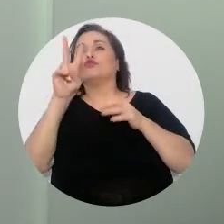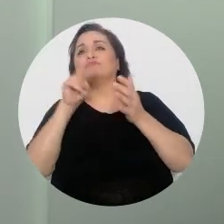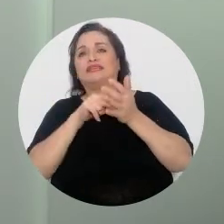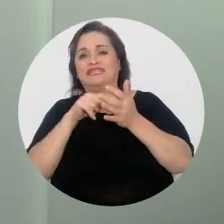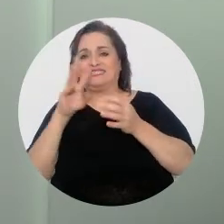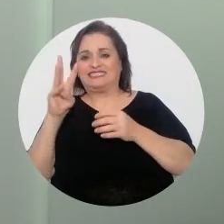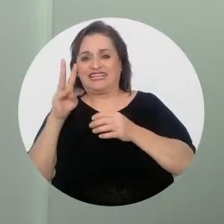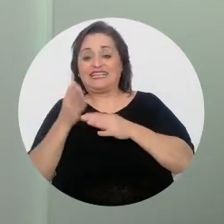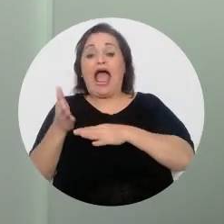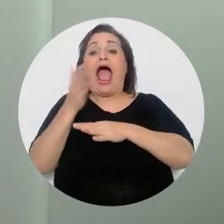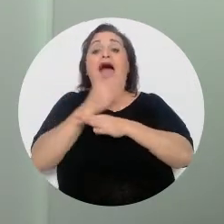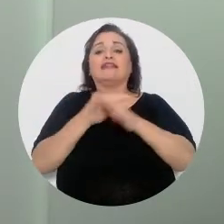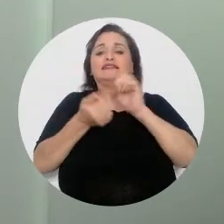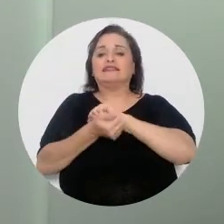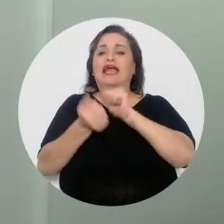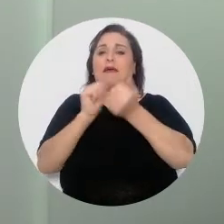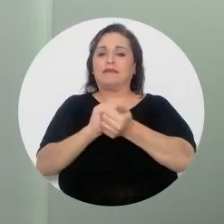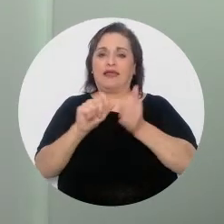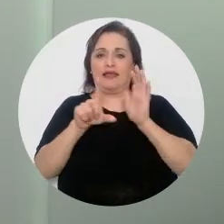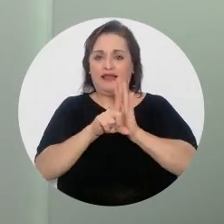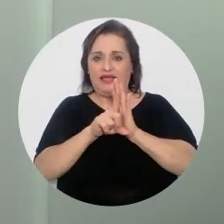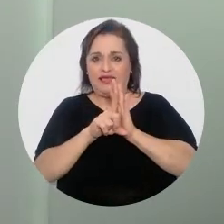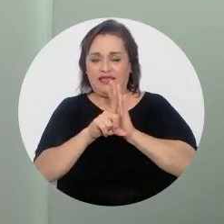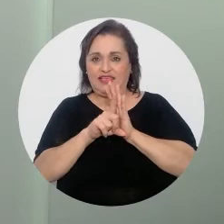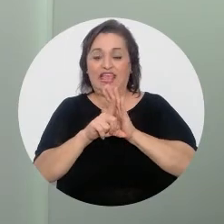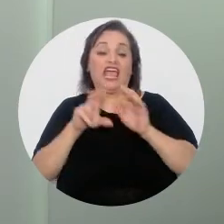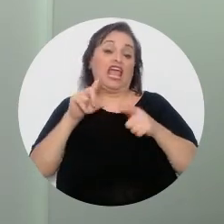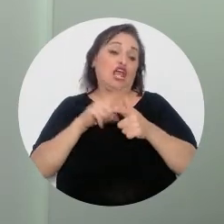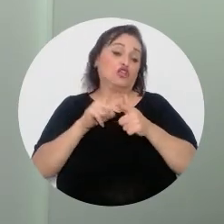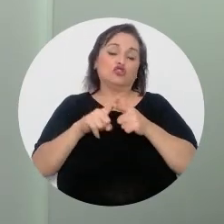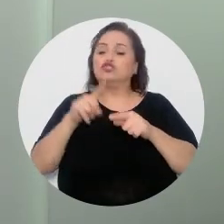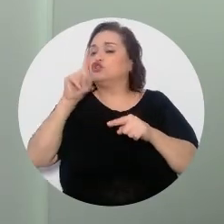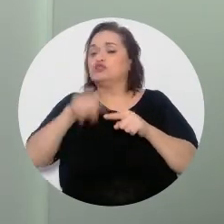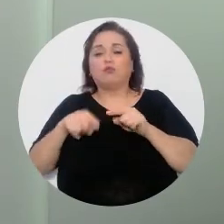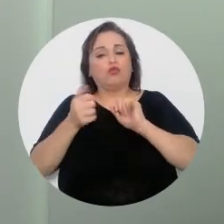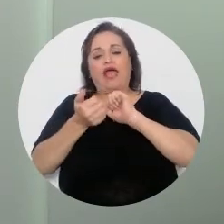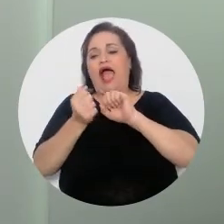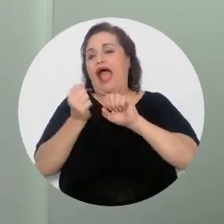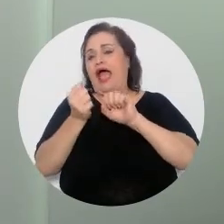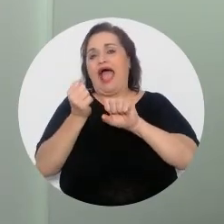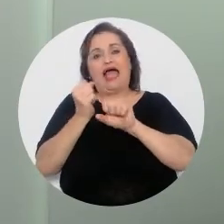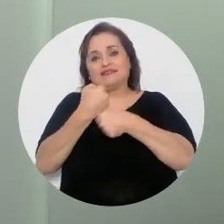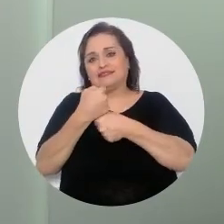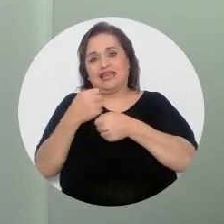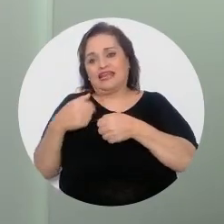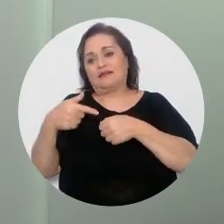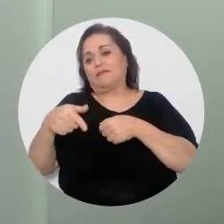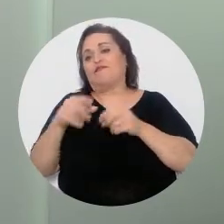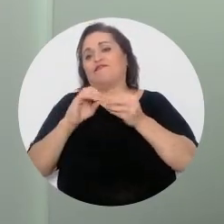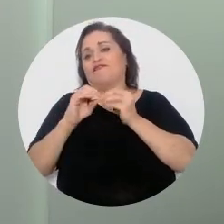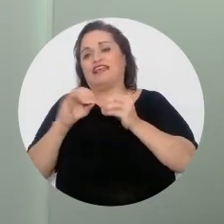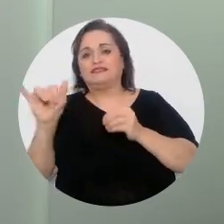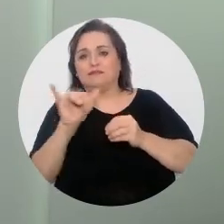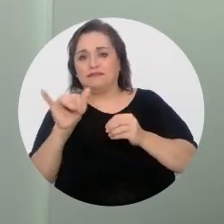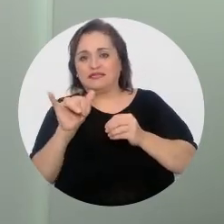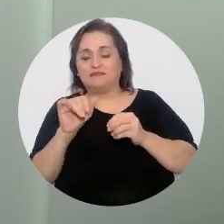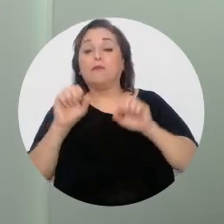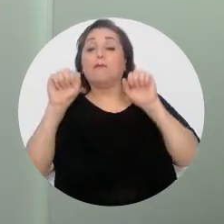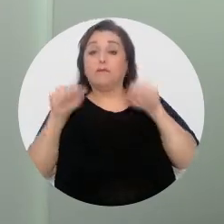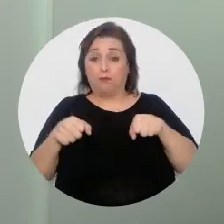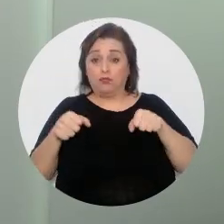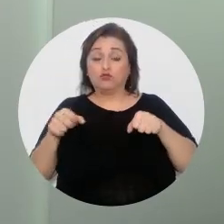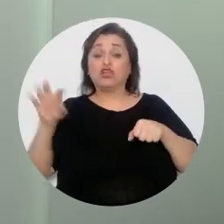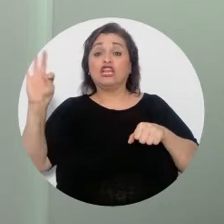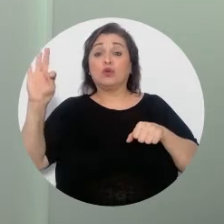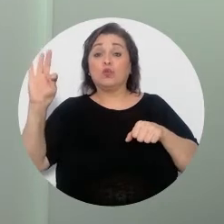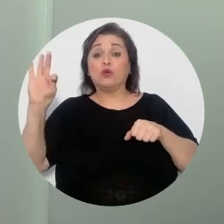2006, es decir, anterior a las reformas legales, entonces no era viable que en el interín se cambiaran las reglas. Por eso el